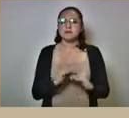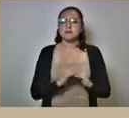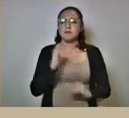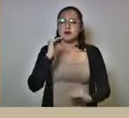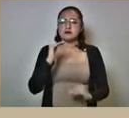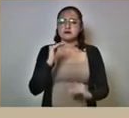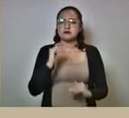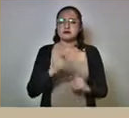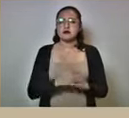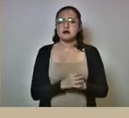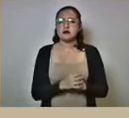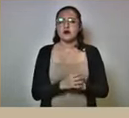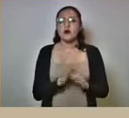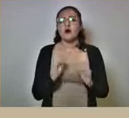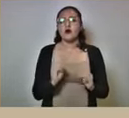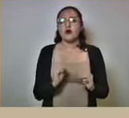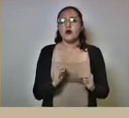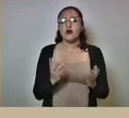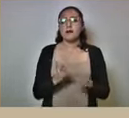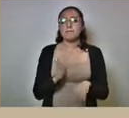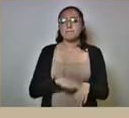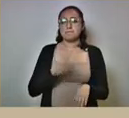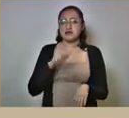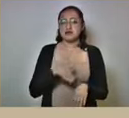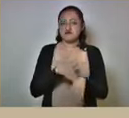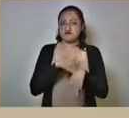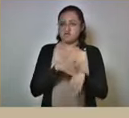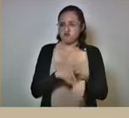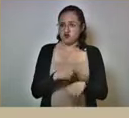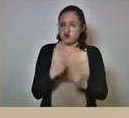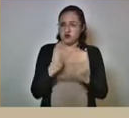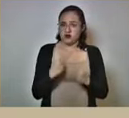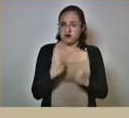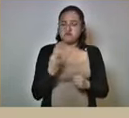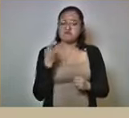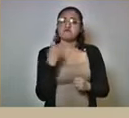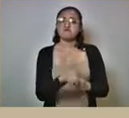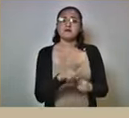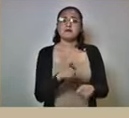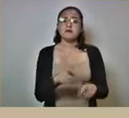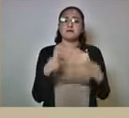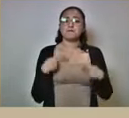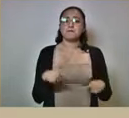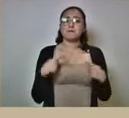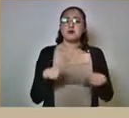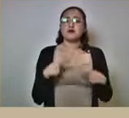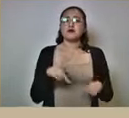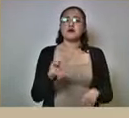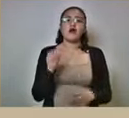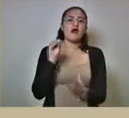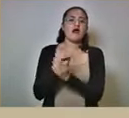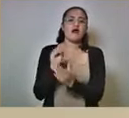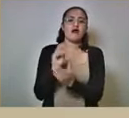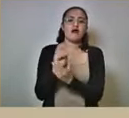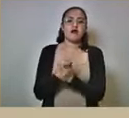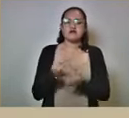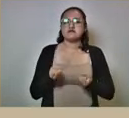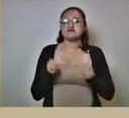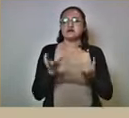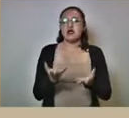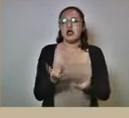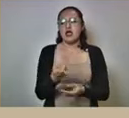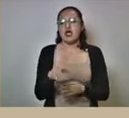incrementar o van a hacer más estrictos en cuanto a los decretos que ha implementado de que la gente no está haciendo caso y está saliendo a las calles.